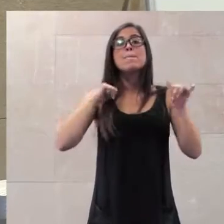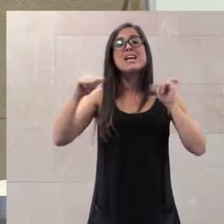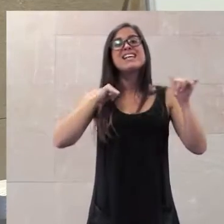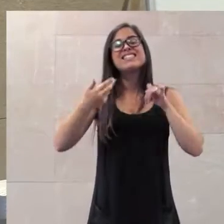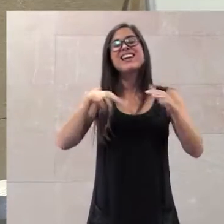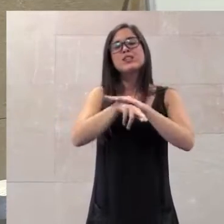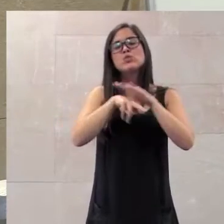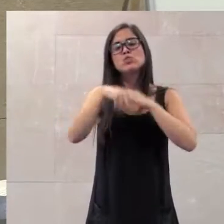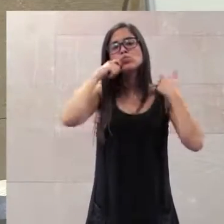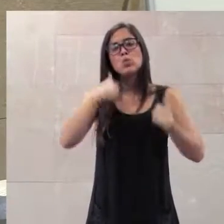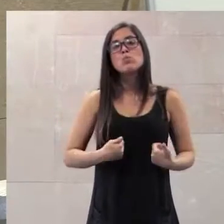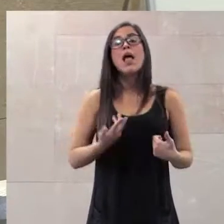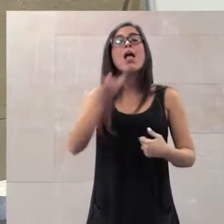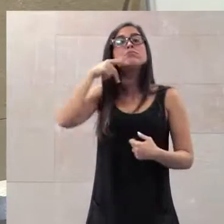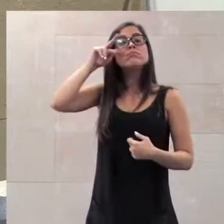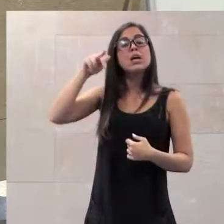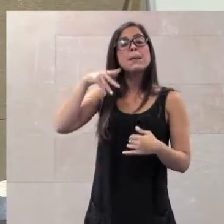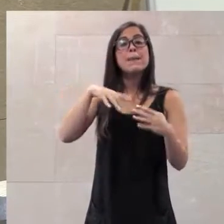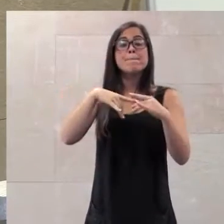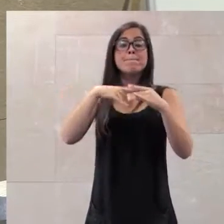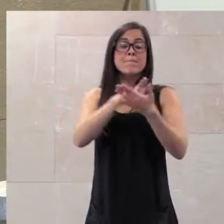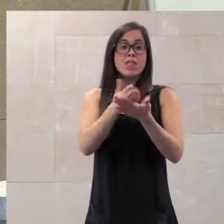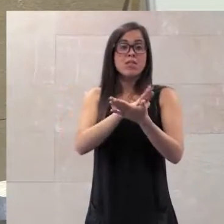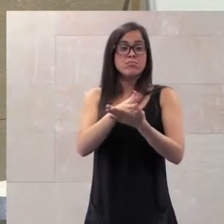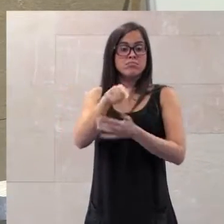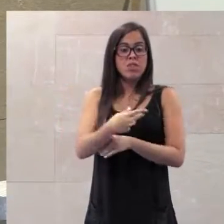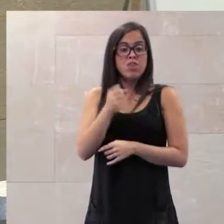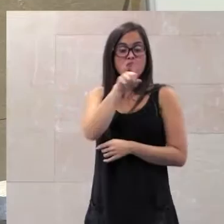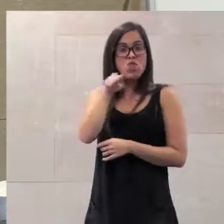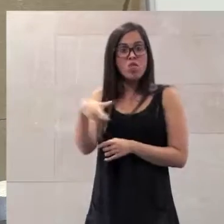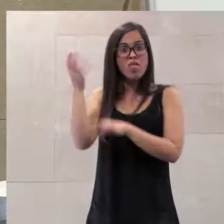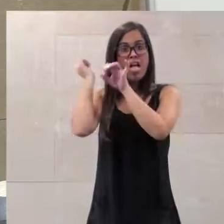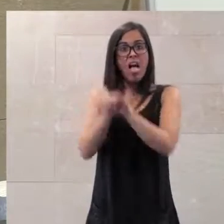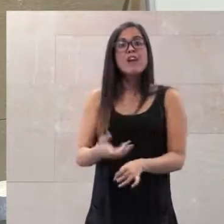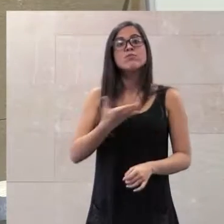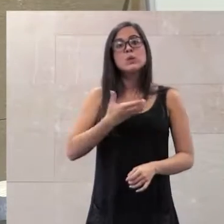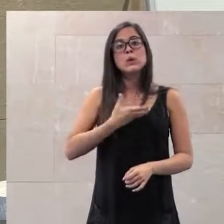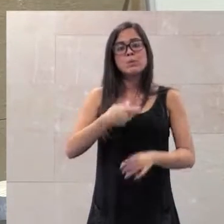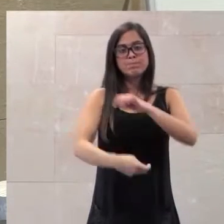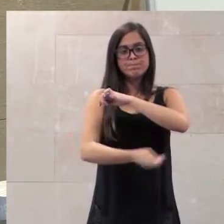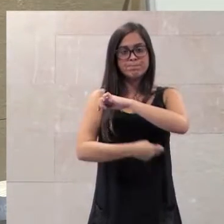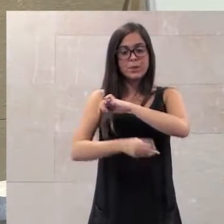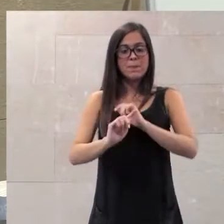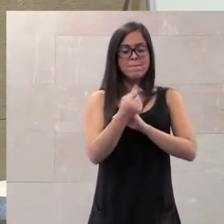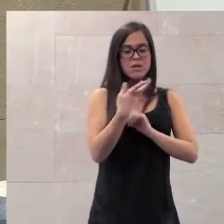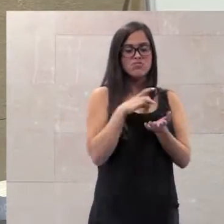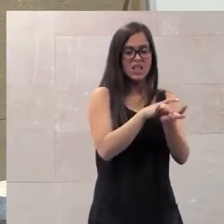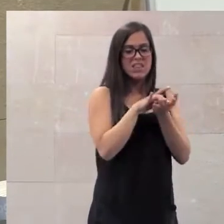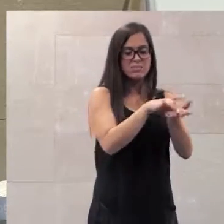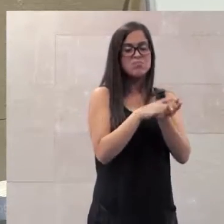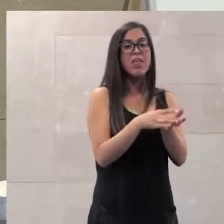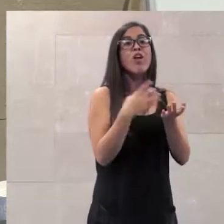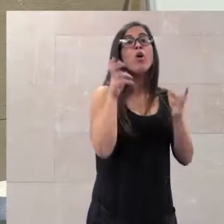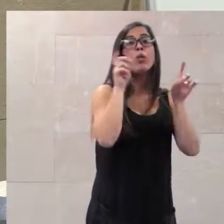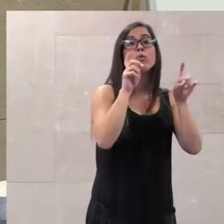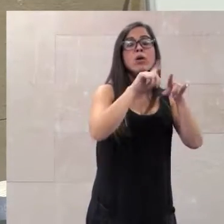Recursos Humanos y experta en mediación. Desde hace 12 años trabaja, como decíamos, en el Ayuntamiento de Vitoria-Gasteiz, primero en el Servicio de Educación, más tarde en